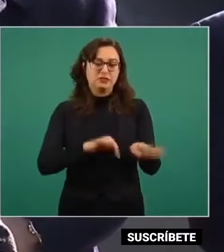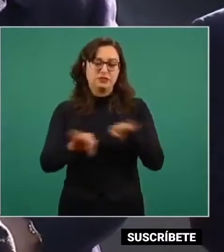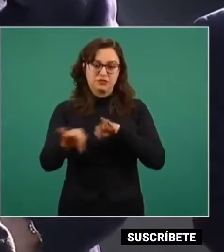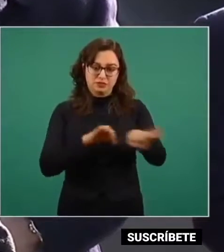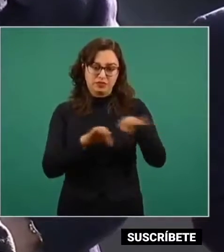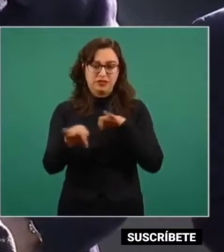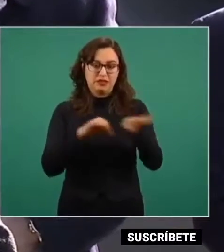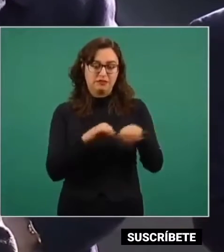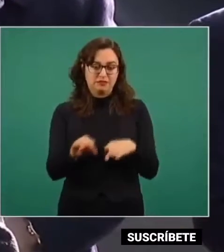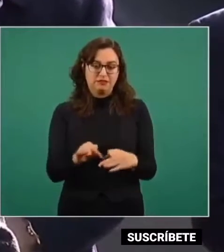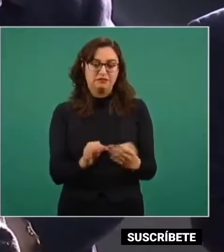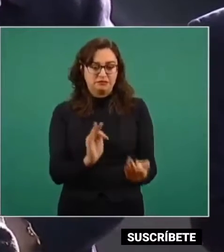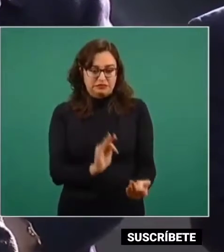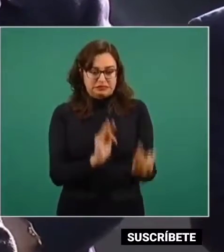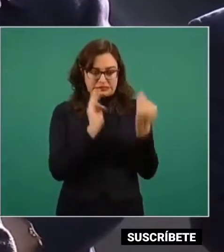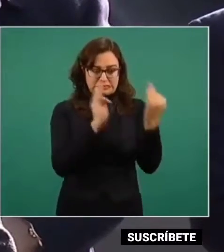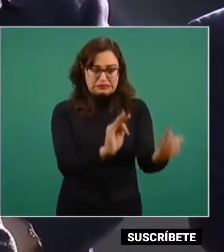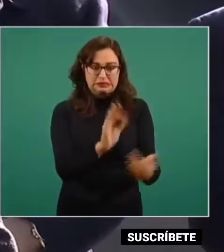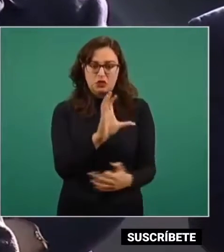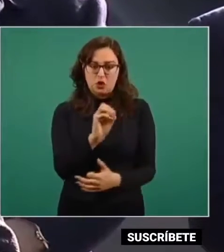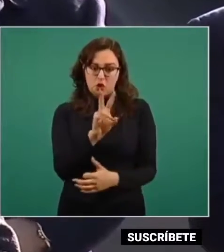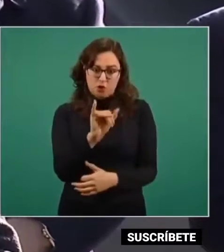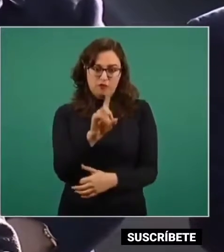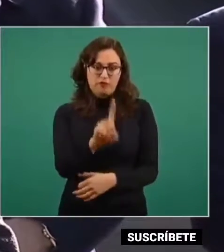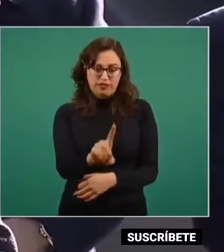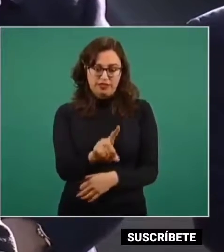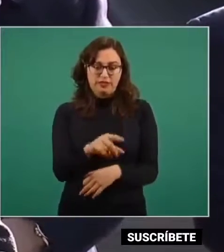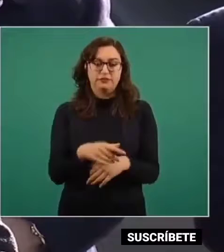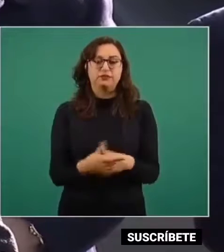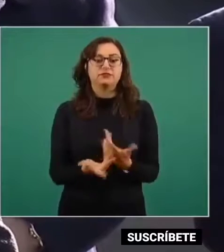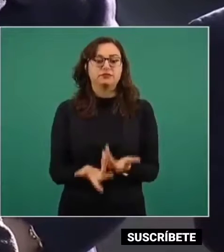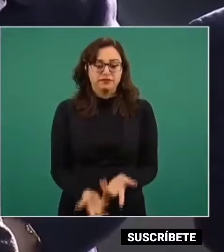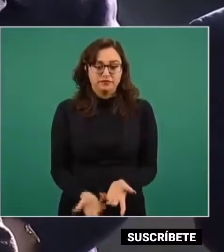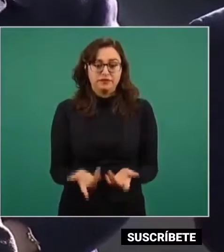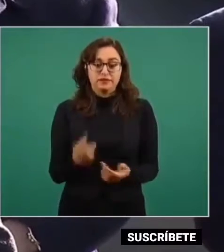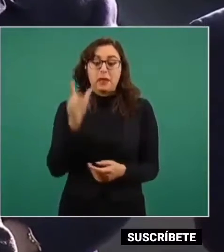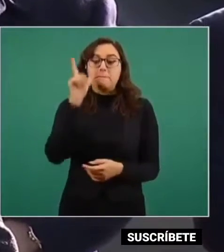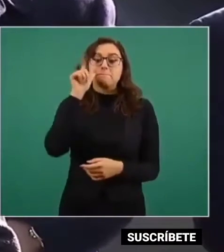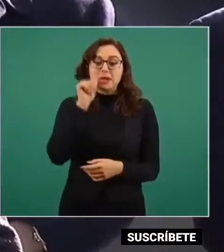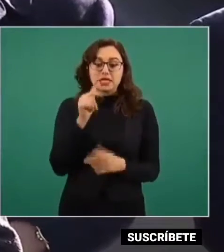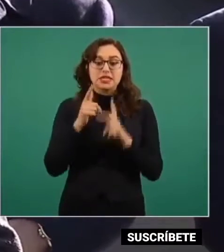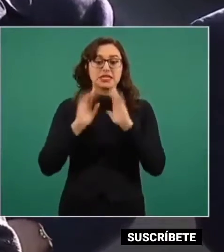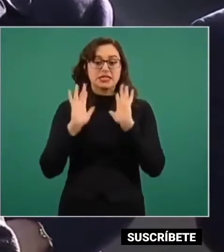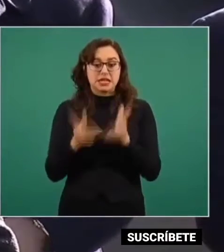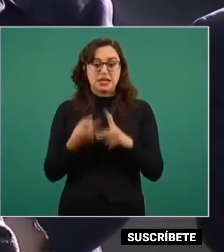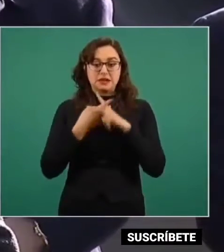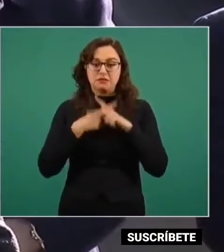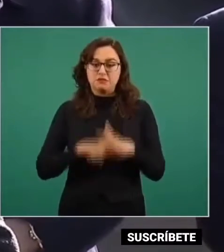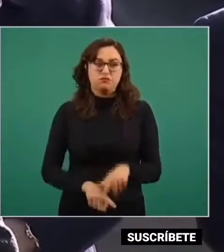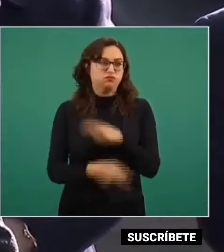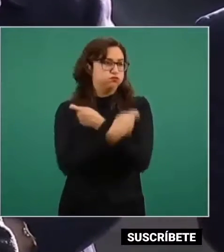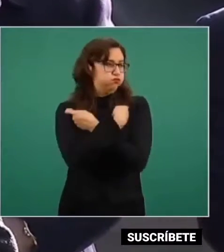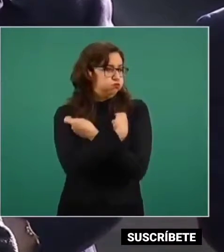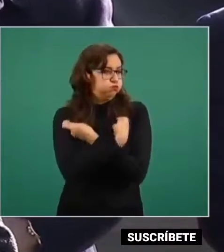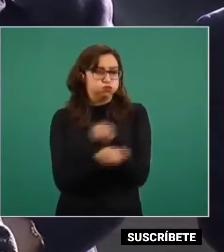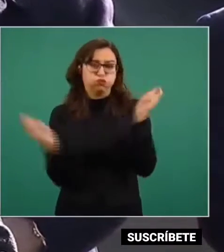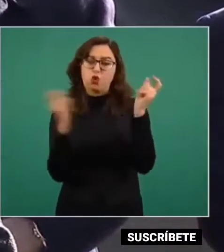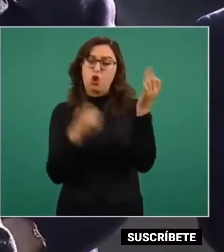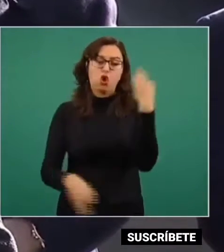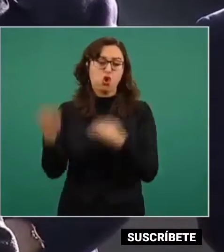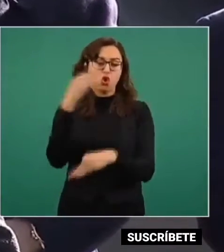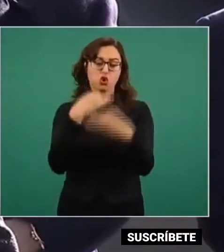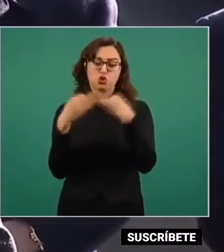al frente de pacientes COVID, distribuyéndose desde mañana a todas las entidades